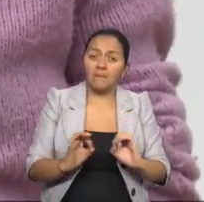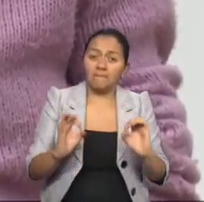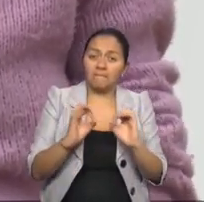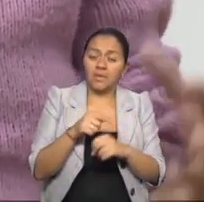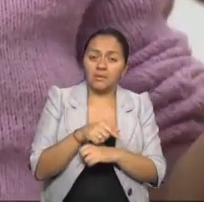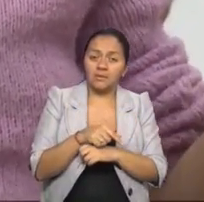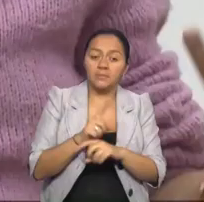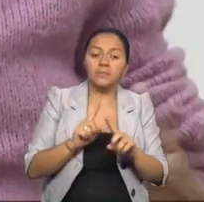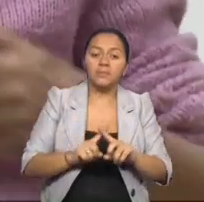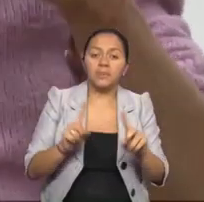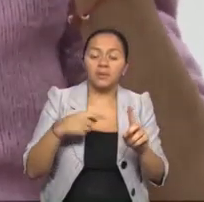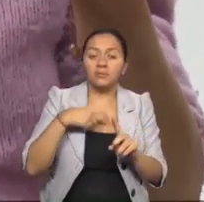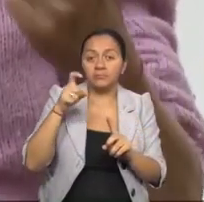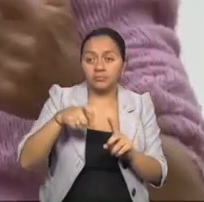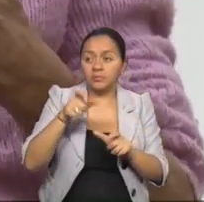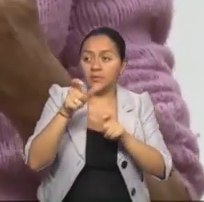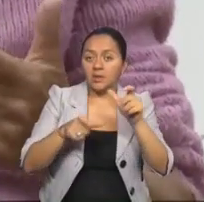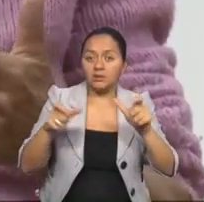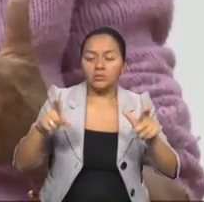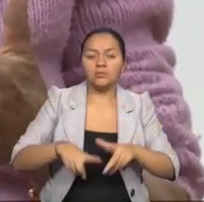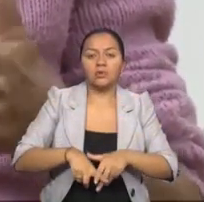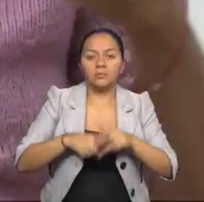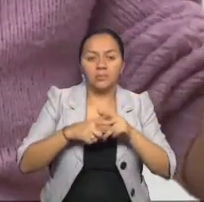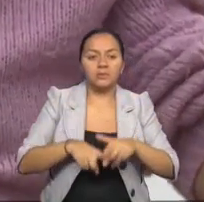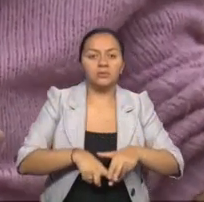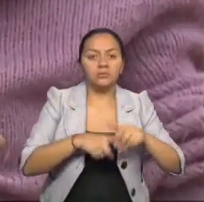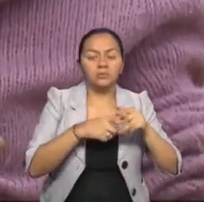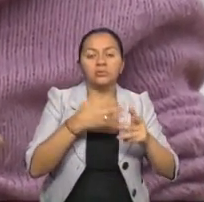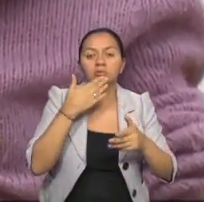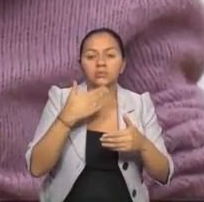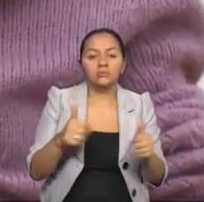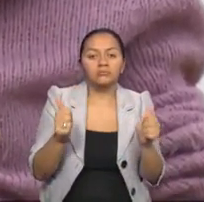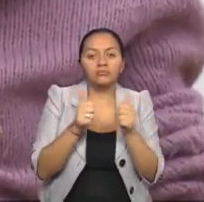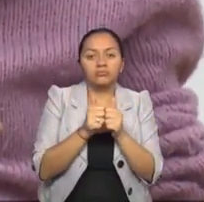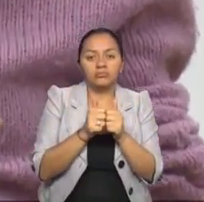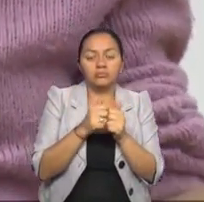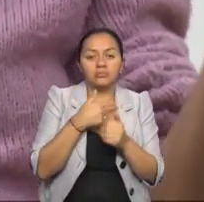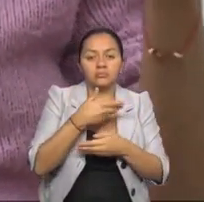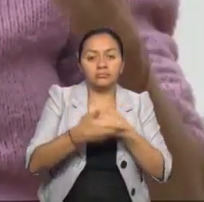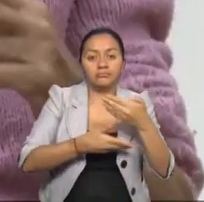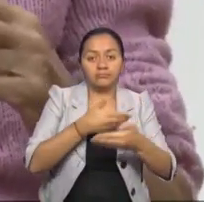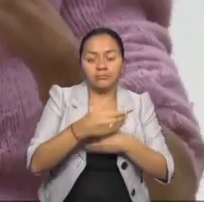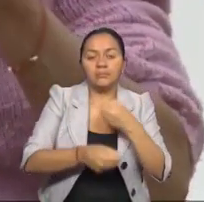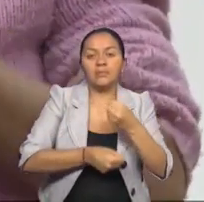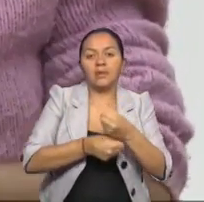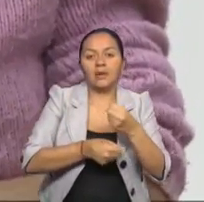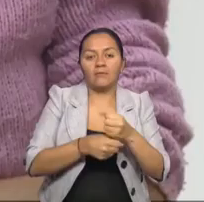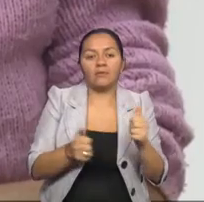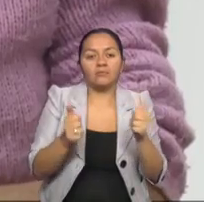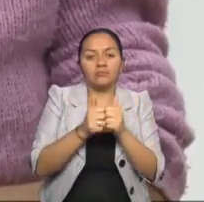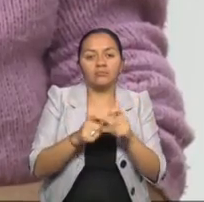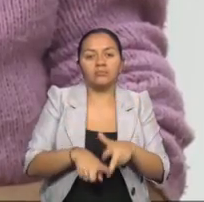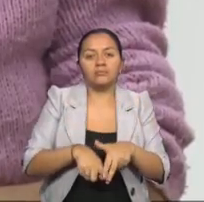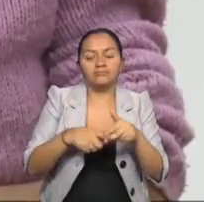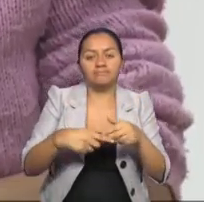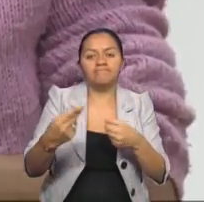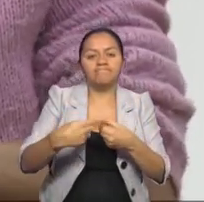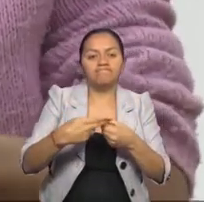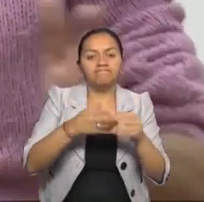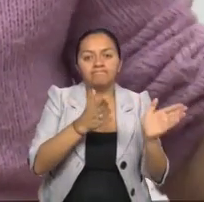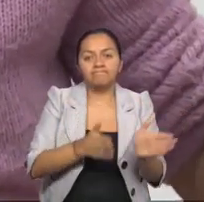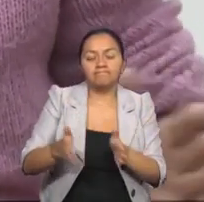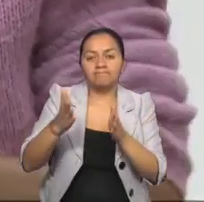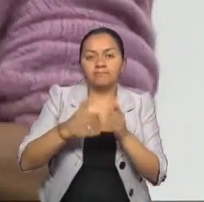entonces la gente empieza a verse junto con el otro trabajando y participando activamente